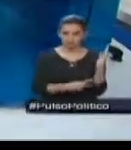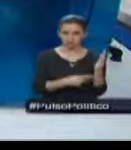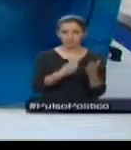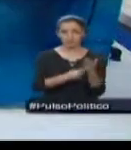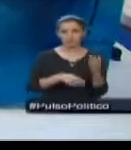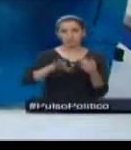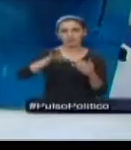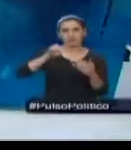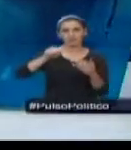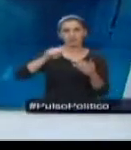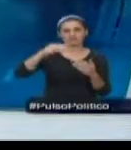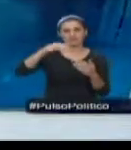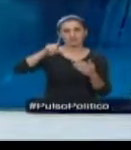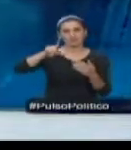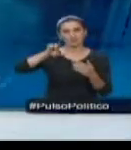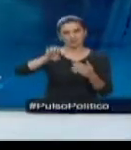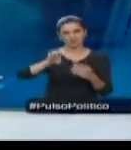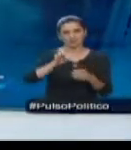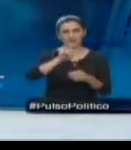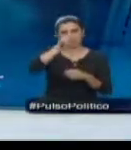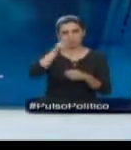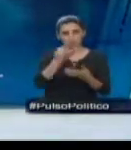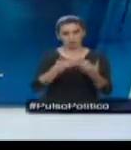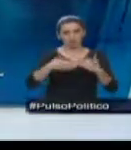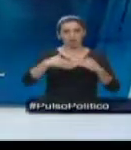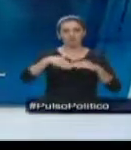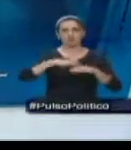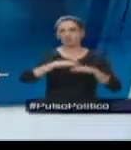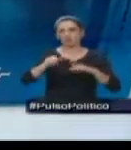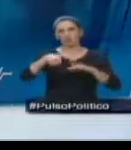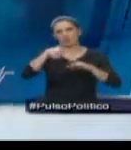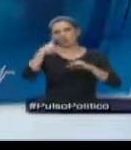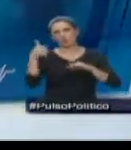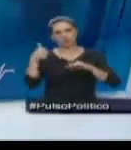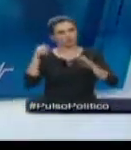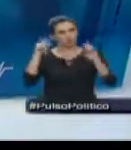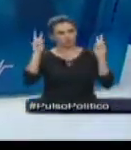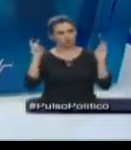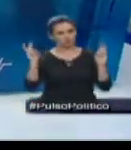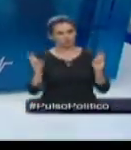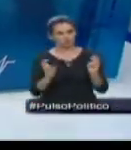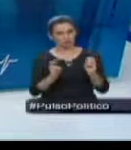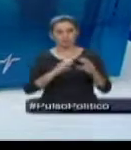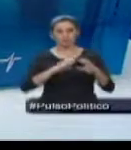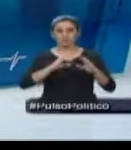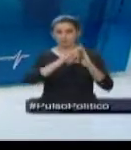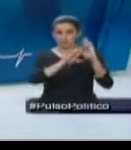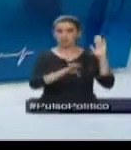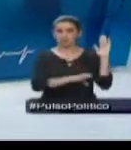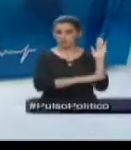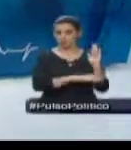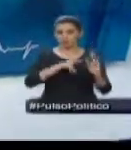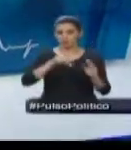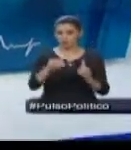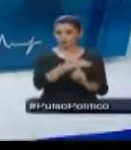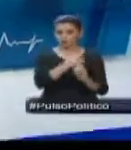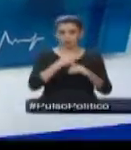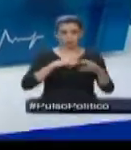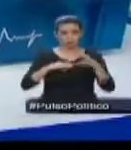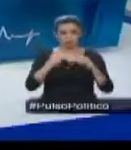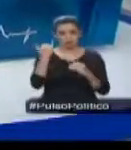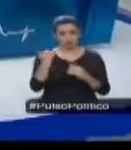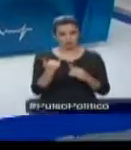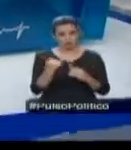que le haga una pregunta verónica arias sobre cualquiera de los otros puntos de las enmiendas constitucionales que no hemos alcanzado a tratar